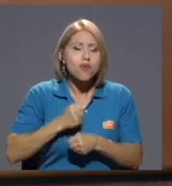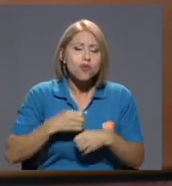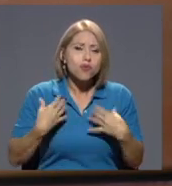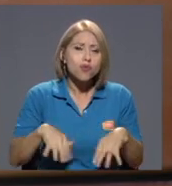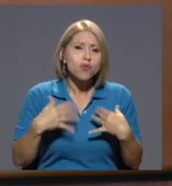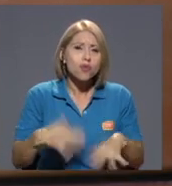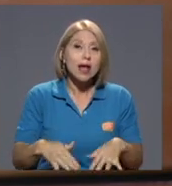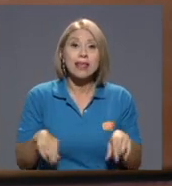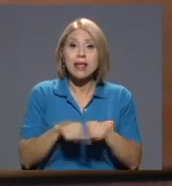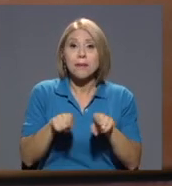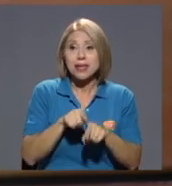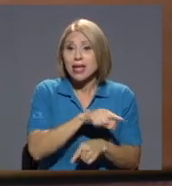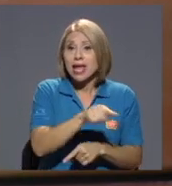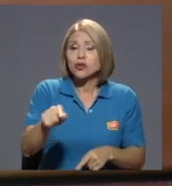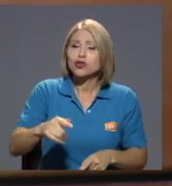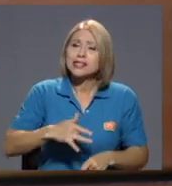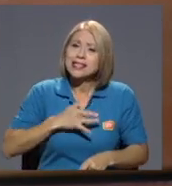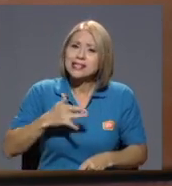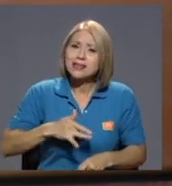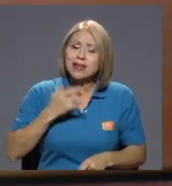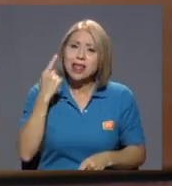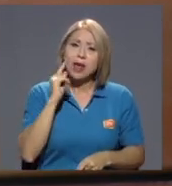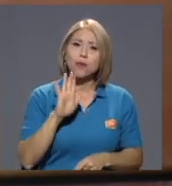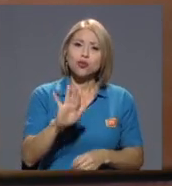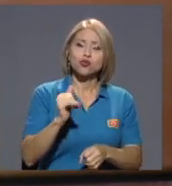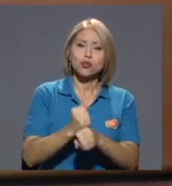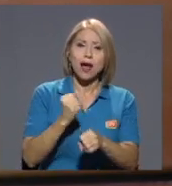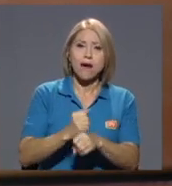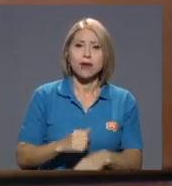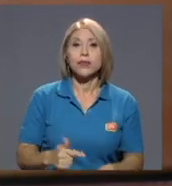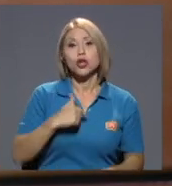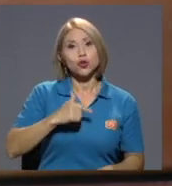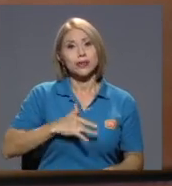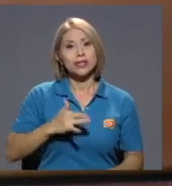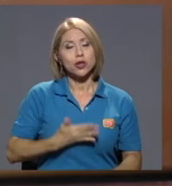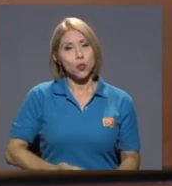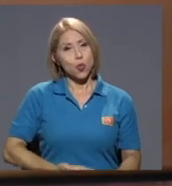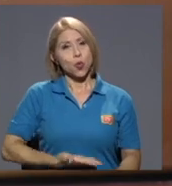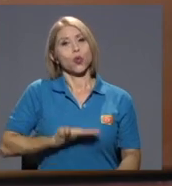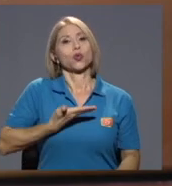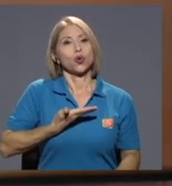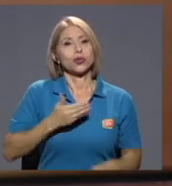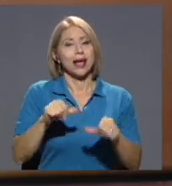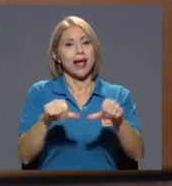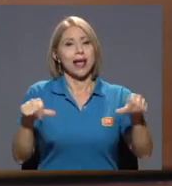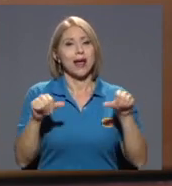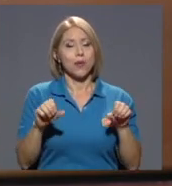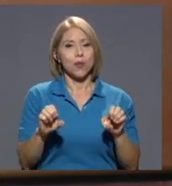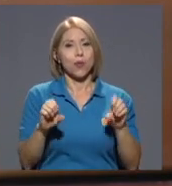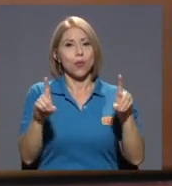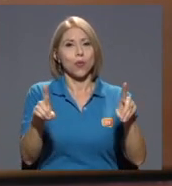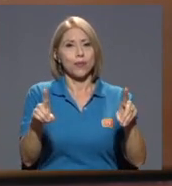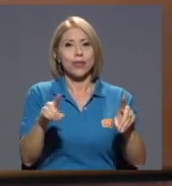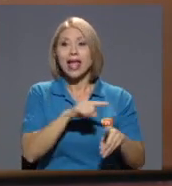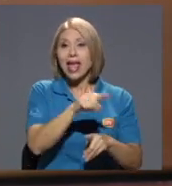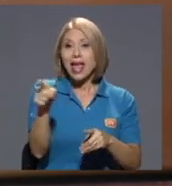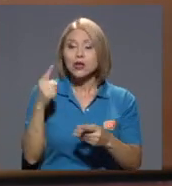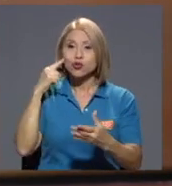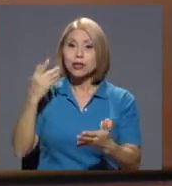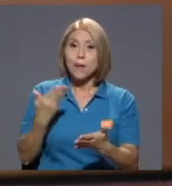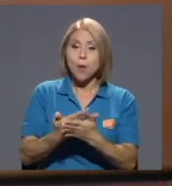profunda sensibilidad el trabajo que hacen yo me siento muy orgullosa del sector magisterial de mostrarle una vez más